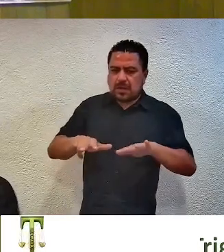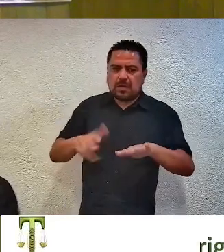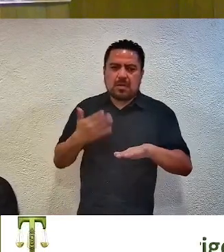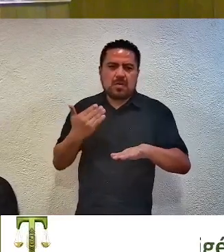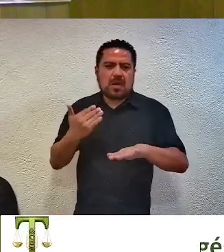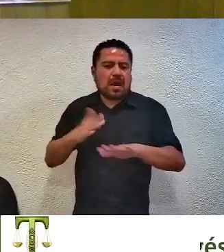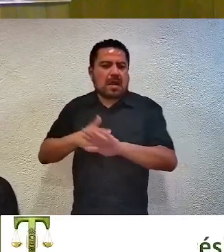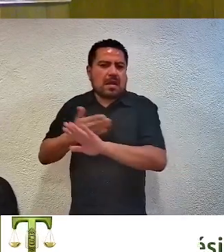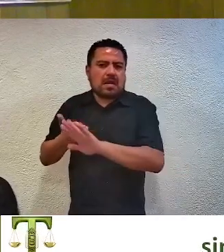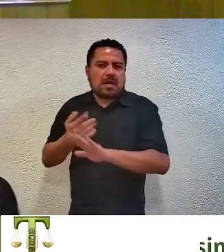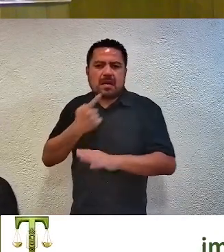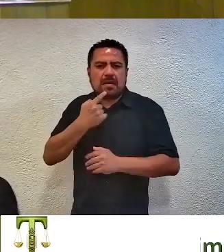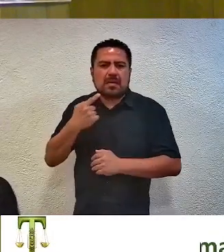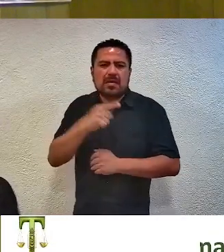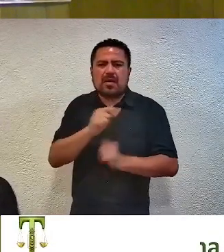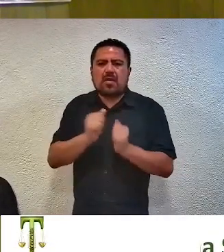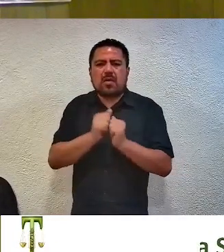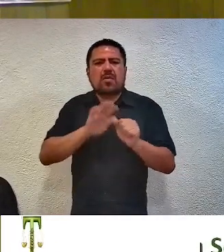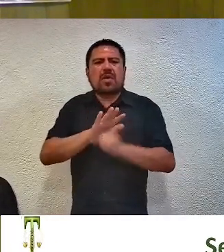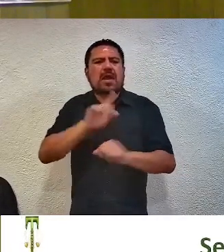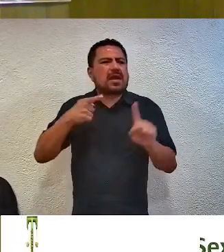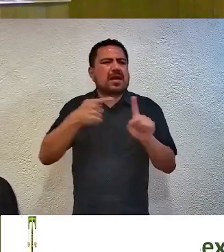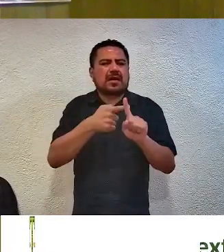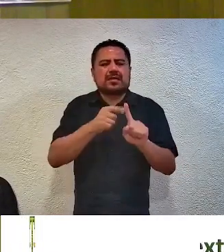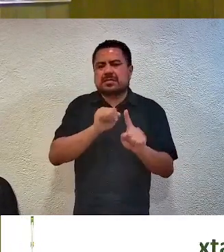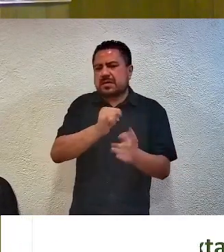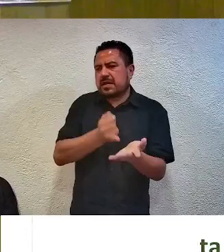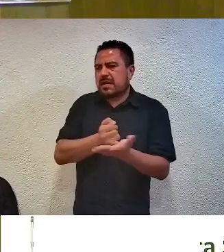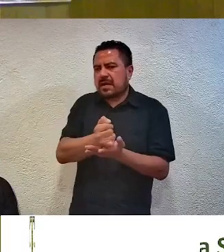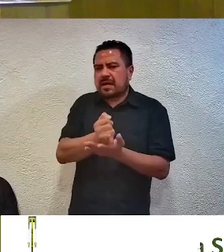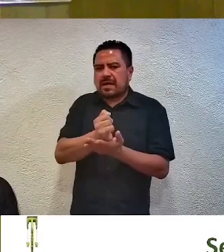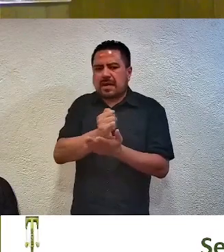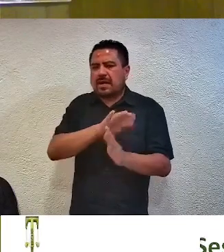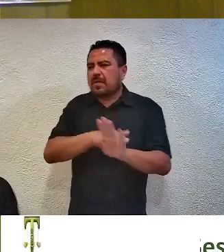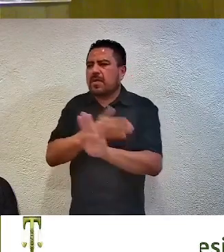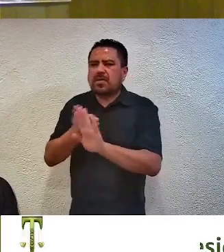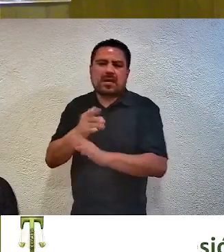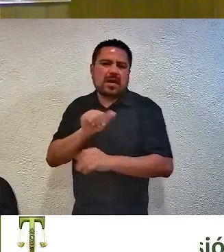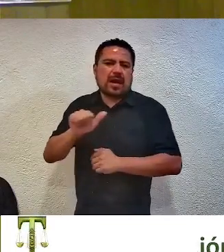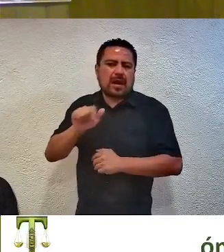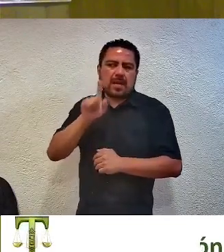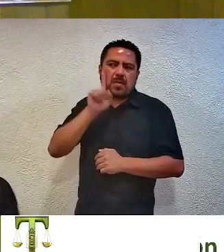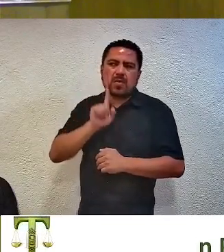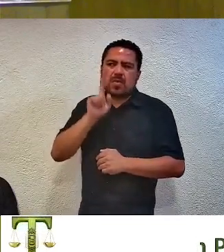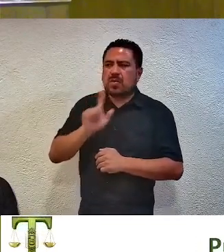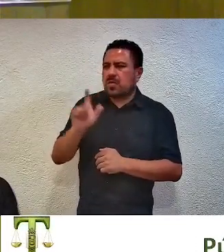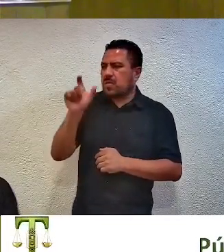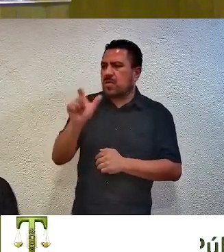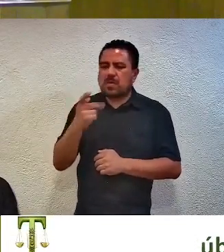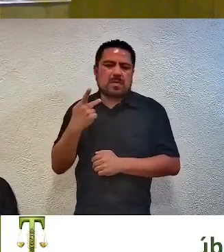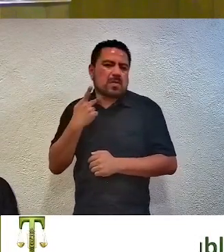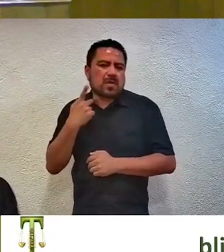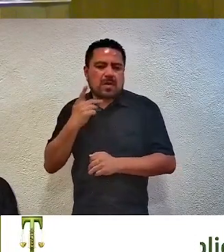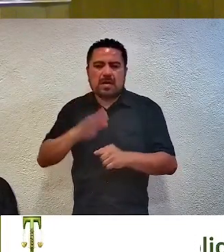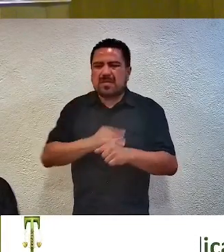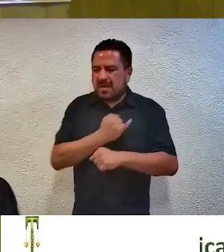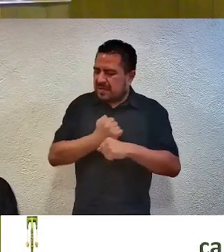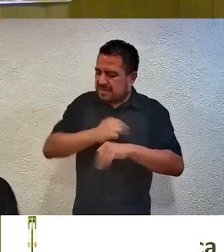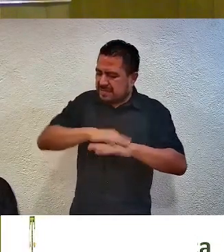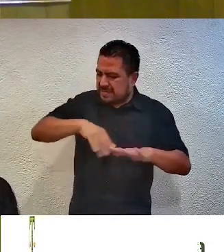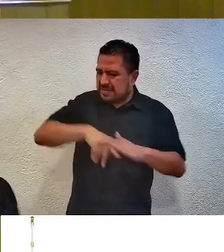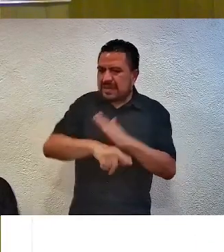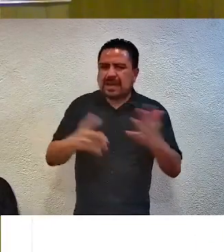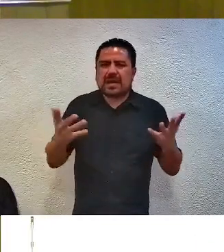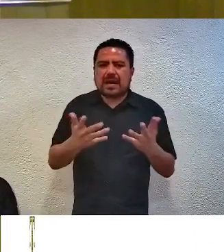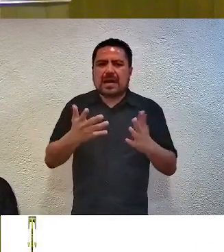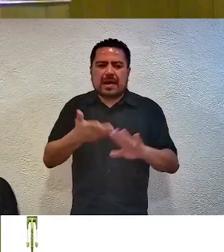prejuzgó los hechos denunciados con la finalidad de determinar si existía o no violencia política de género, ya que el análisis realizado fue de